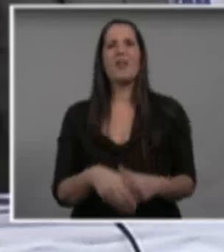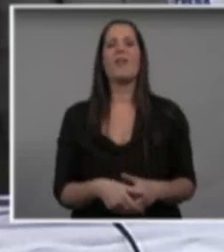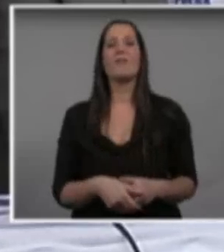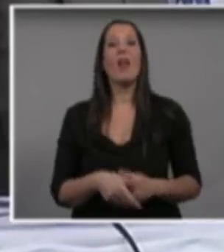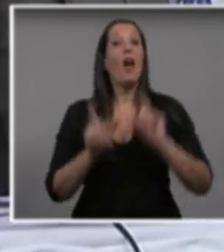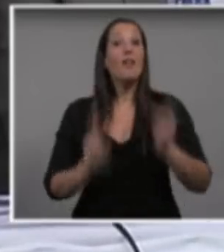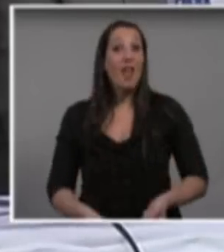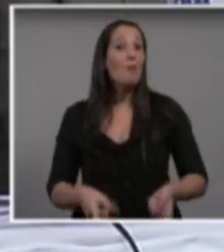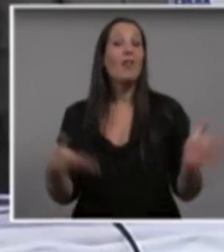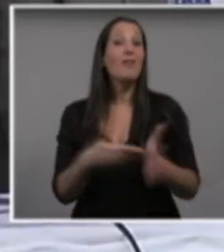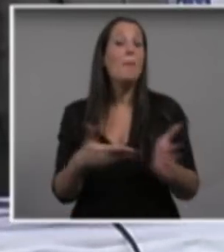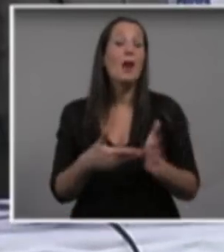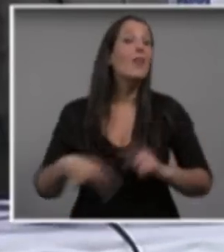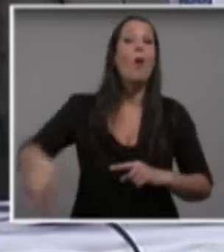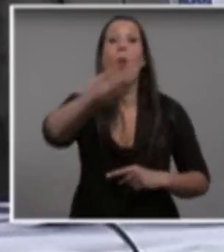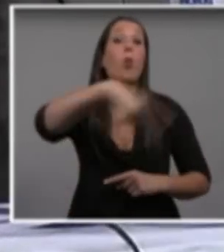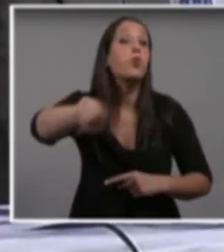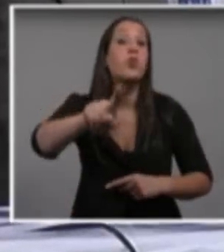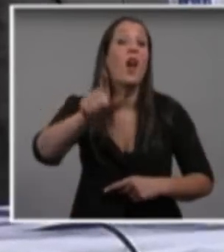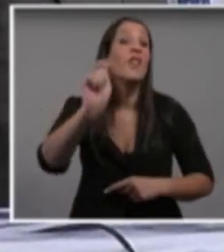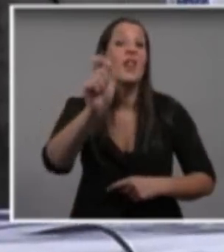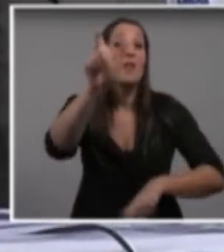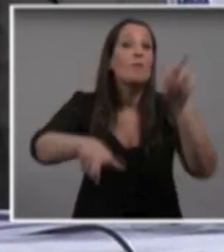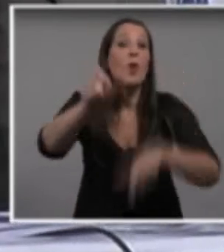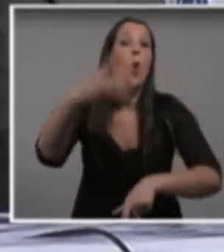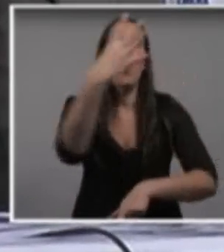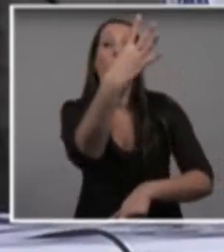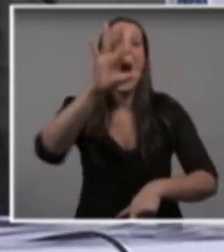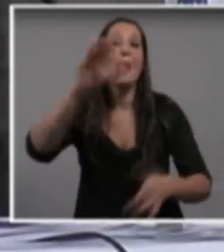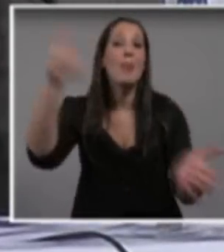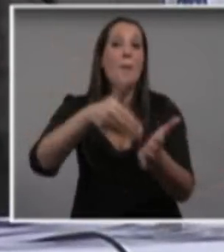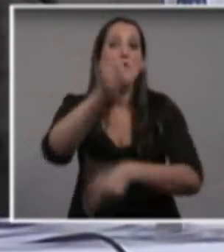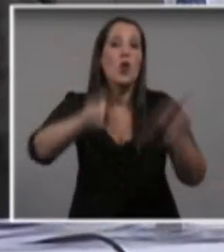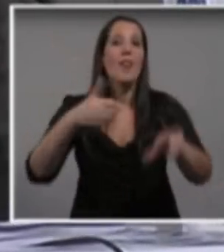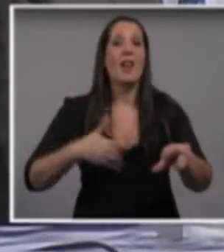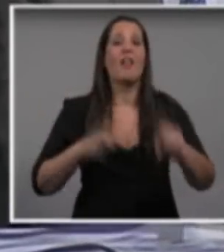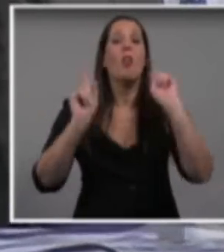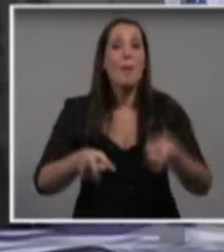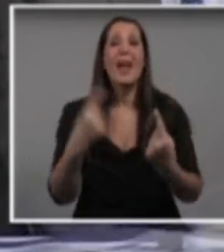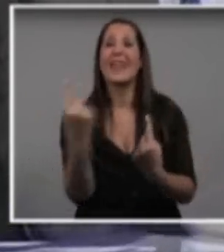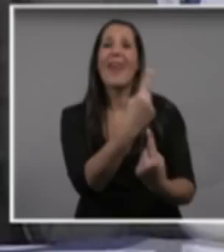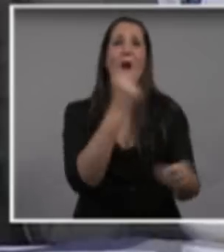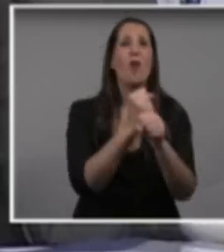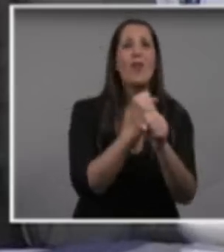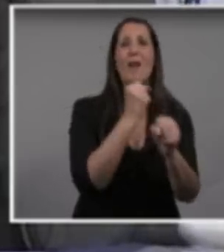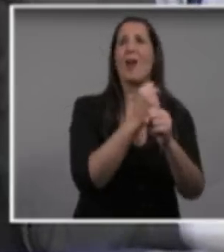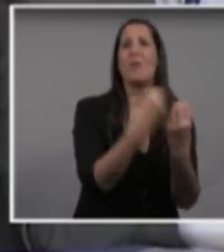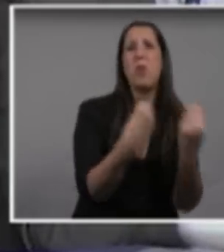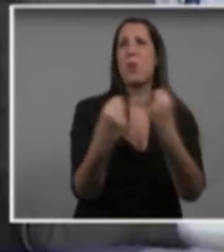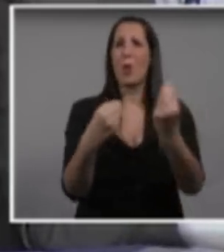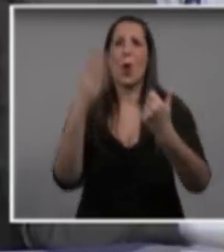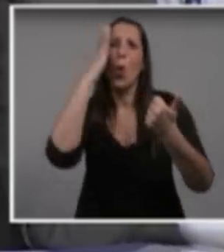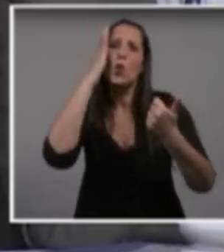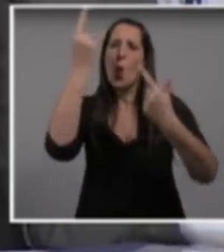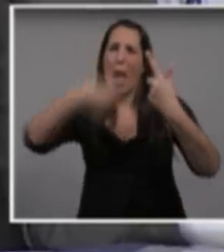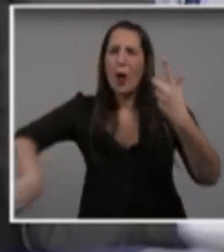También eso depende de ustedes, de los 40 millones de argentinos y de cada uno de los trabajadores y trabajadoras de la cultura,